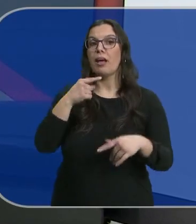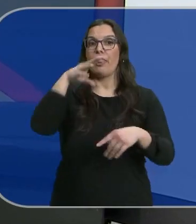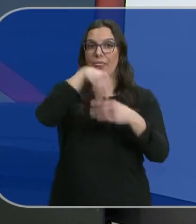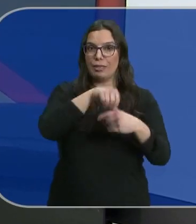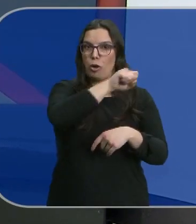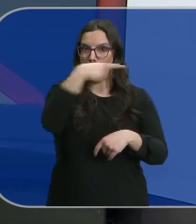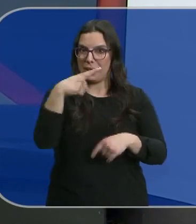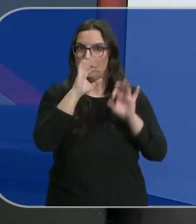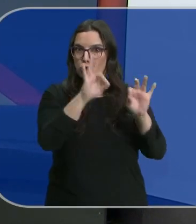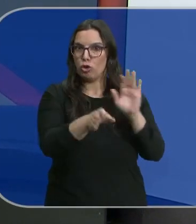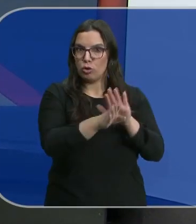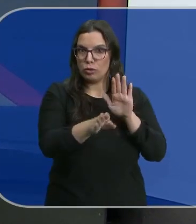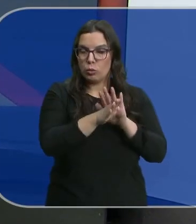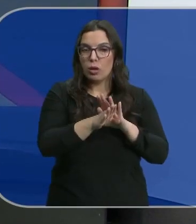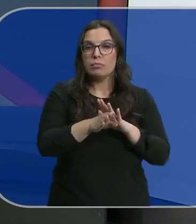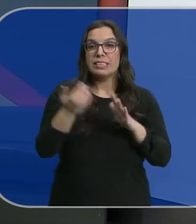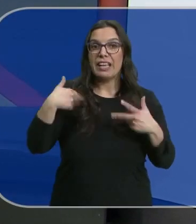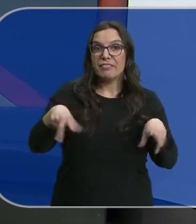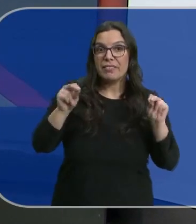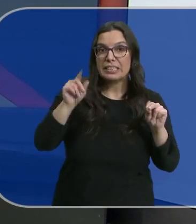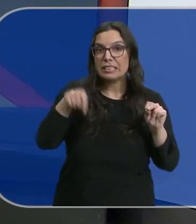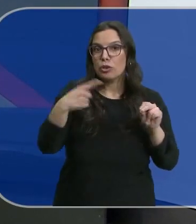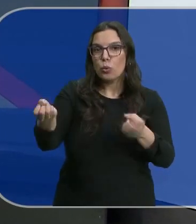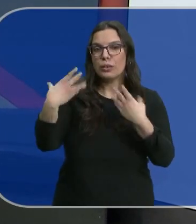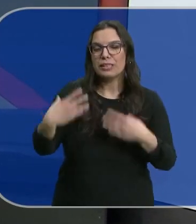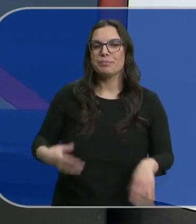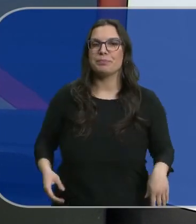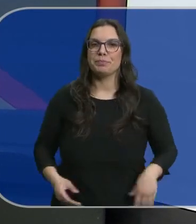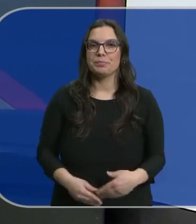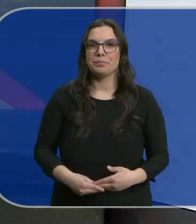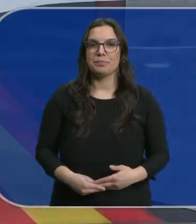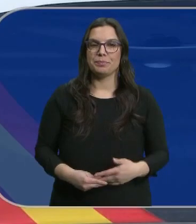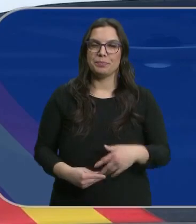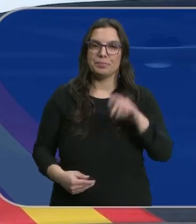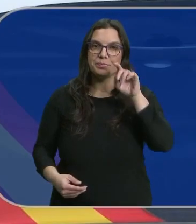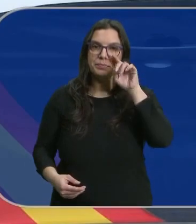encontraba todavía en el interior de su vivienda, no sabemos si ha salido ya. Cuéntanos, última hora.